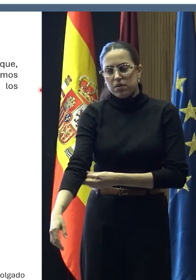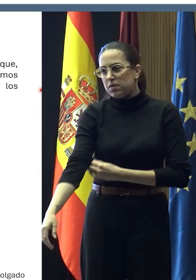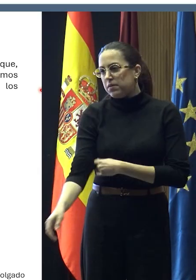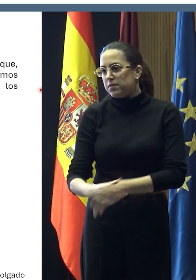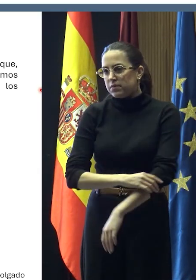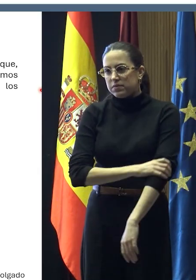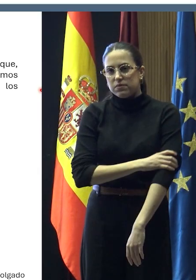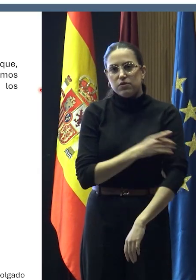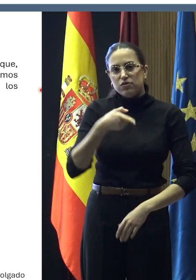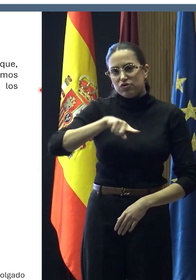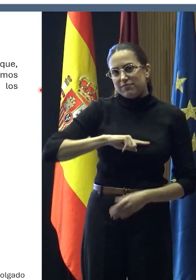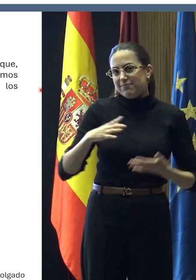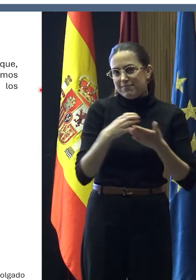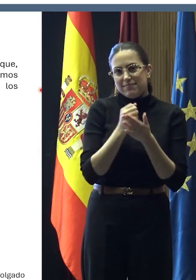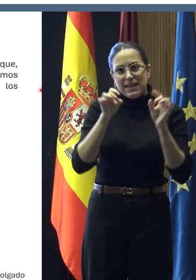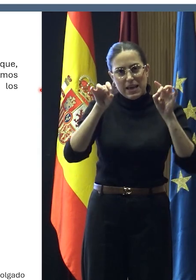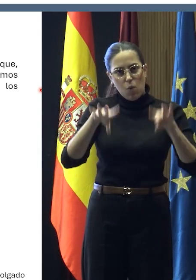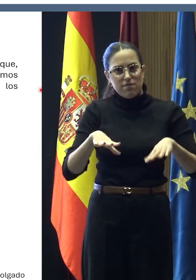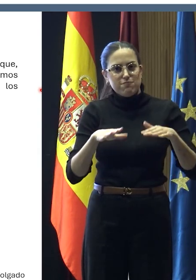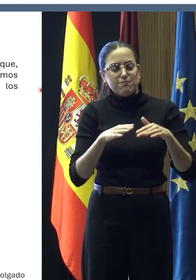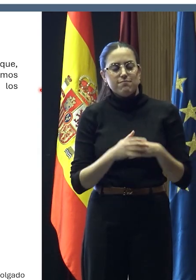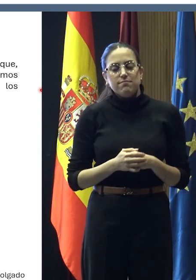Que somos iguales.